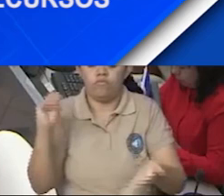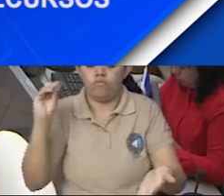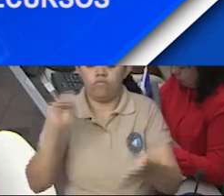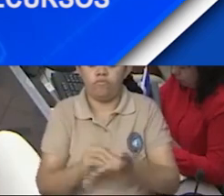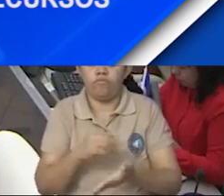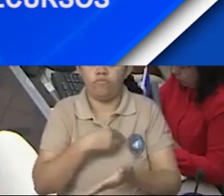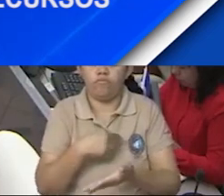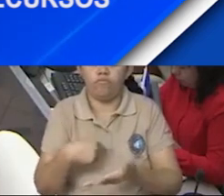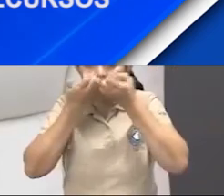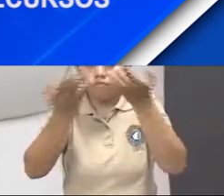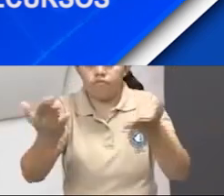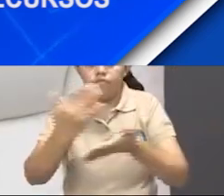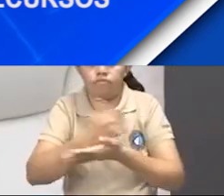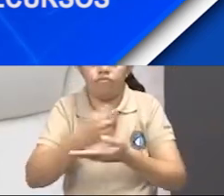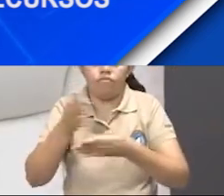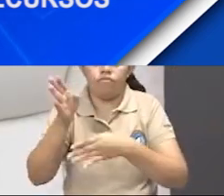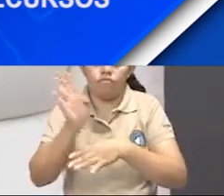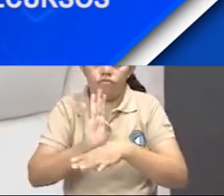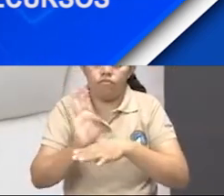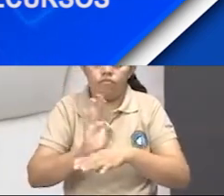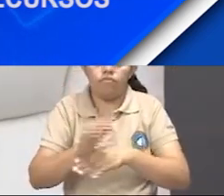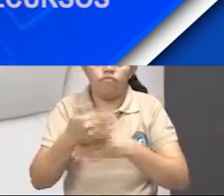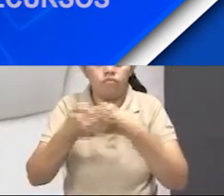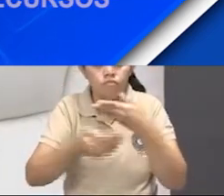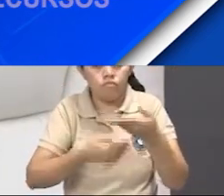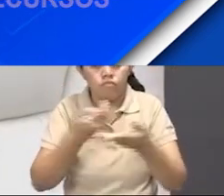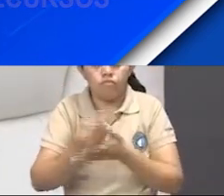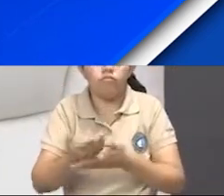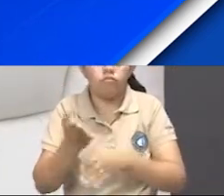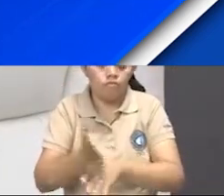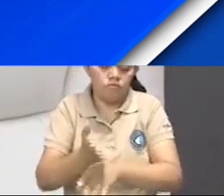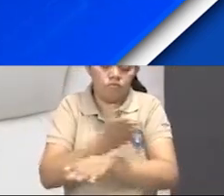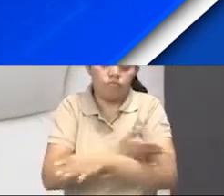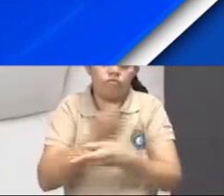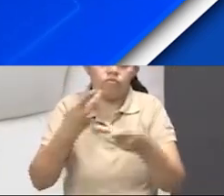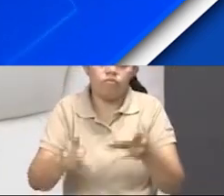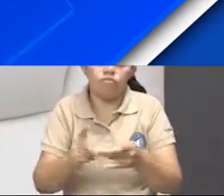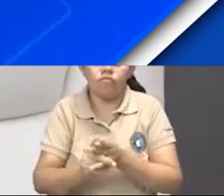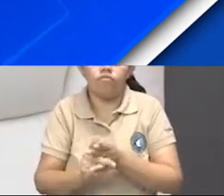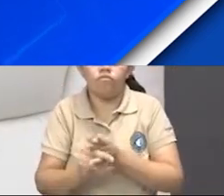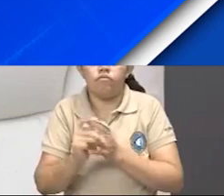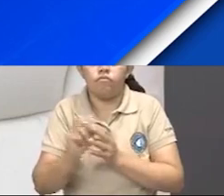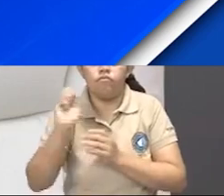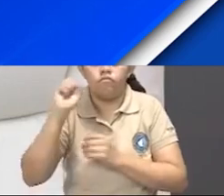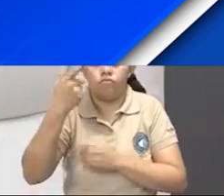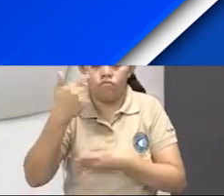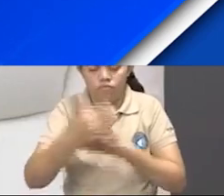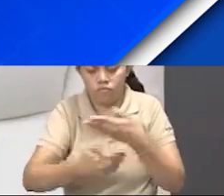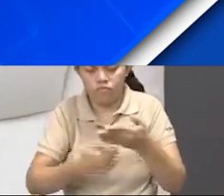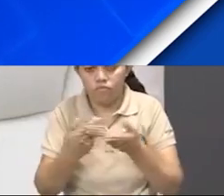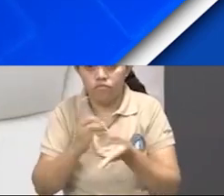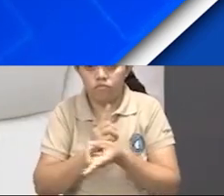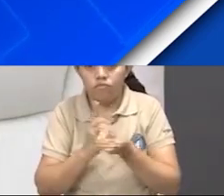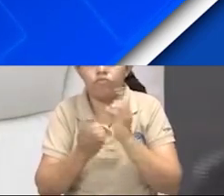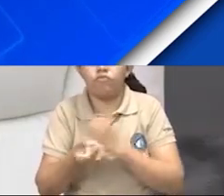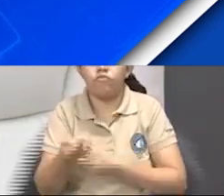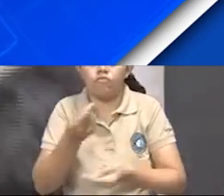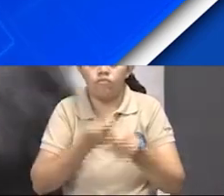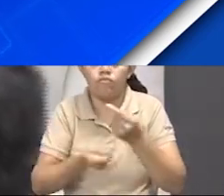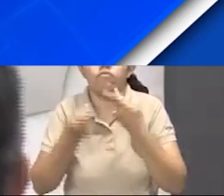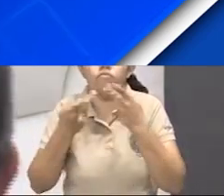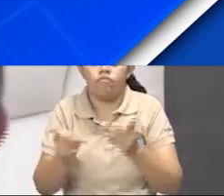233.515 córdobas. El Banco Mundial puso en marcha anticipadamente el vigésimo proceso de reposición de